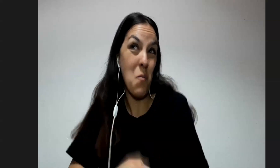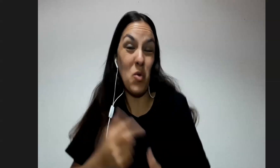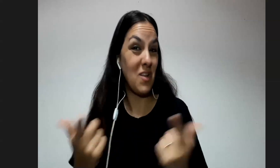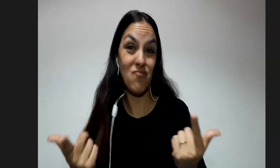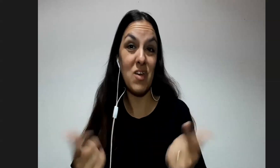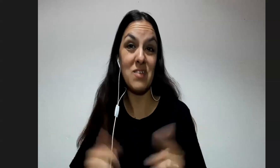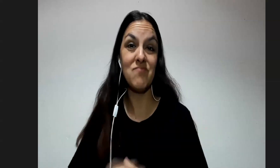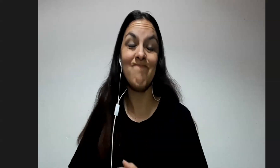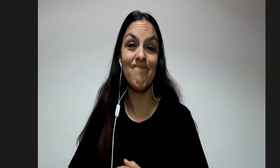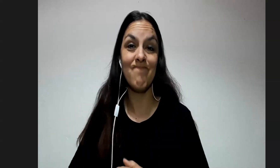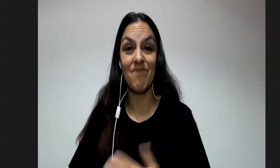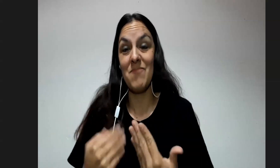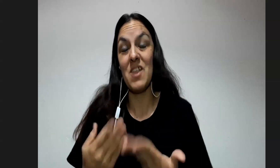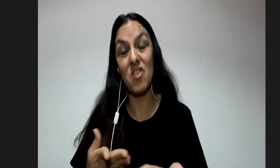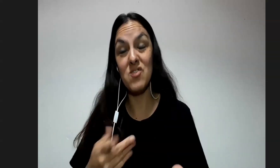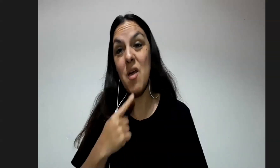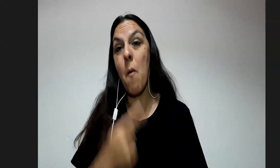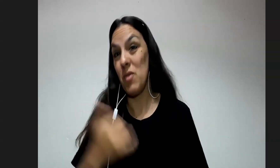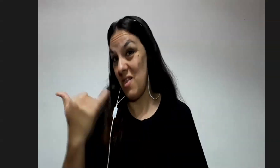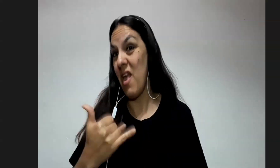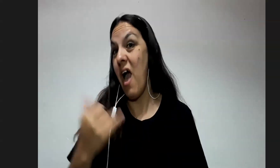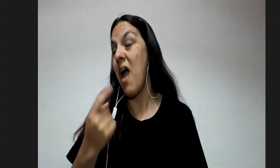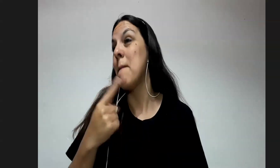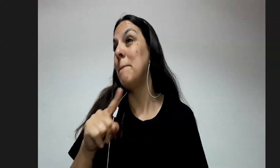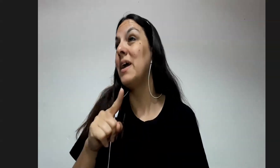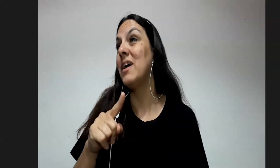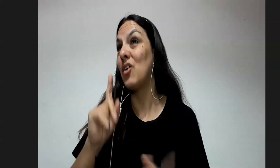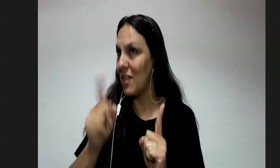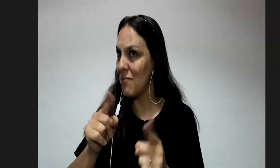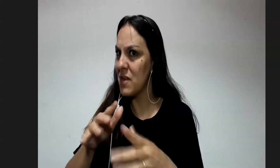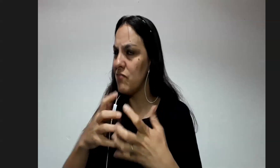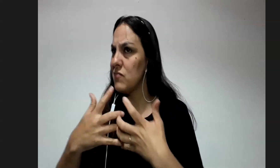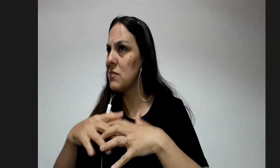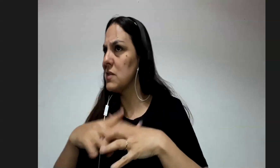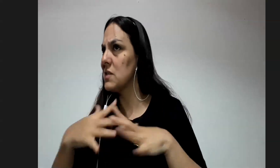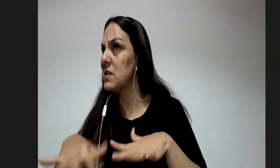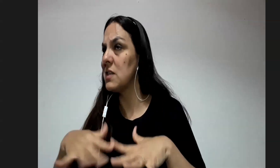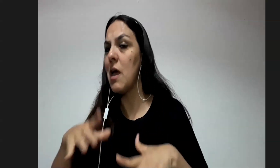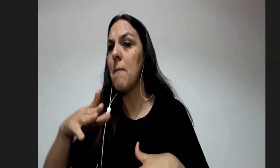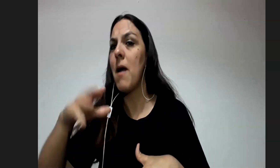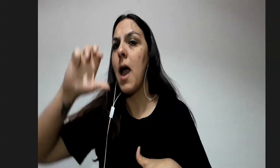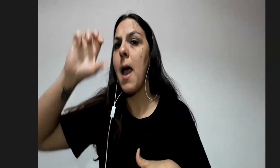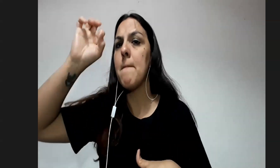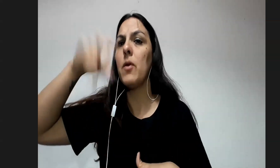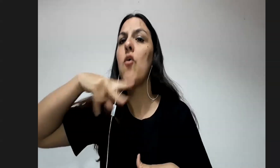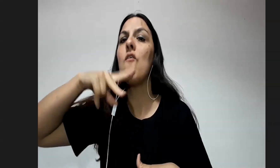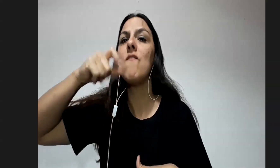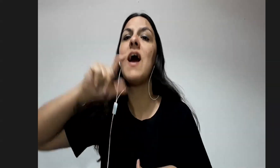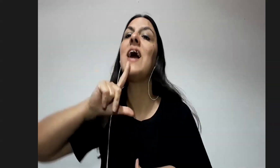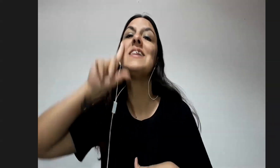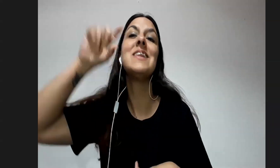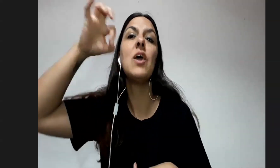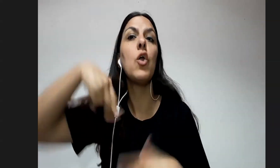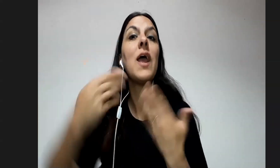O sea, las multas existen, pero existe un sistema que se llama probation. Entonces, con PES,